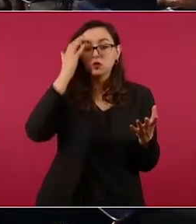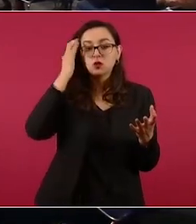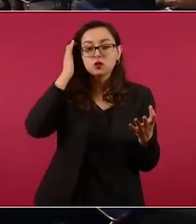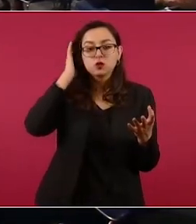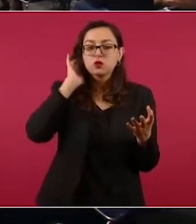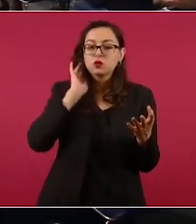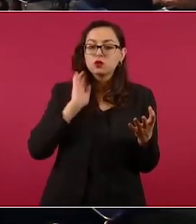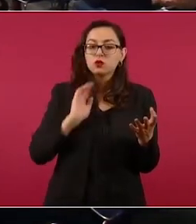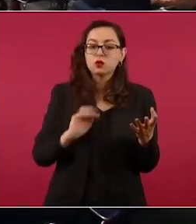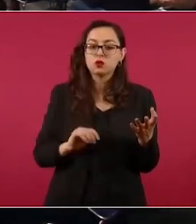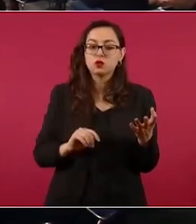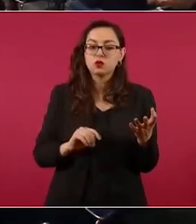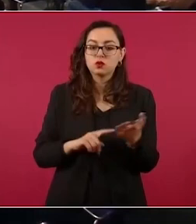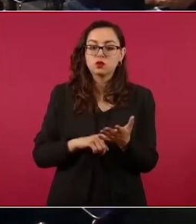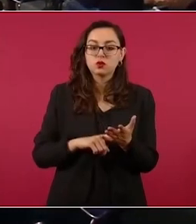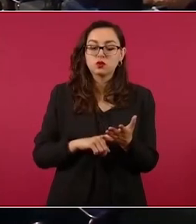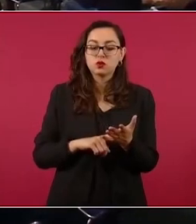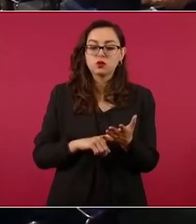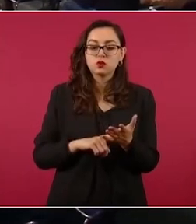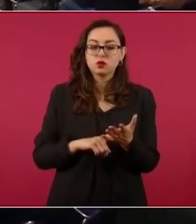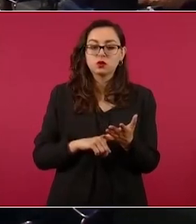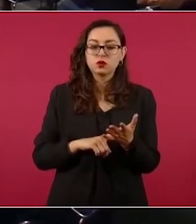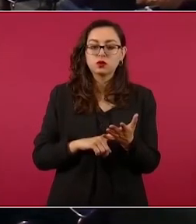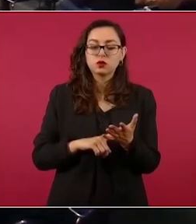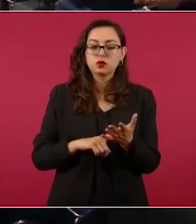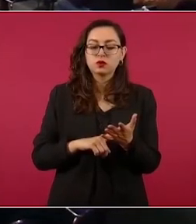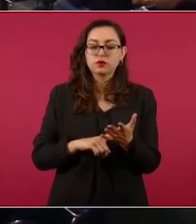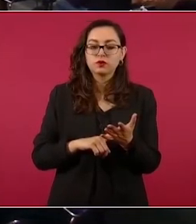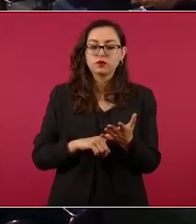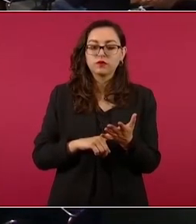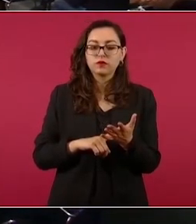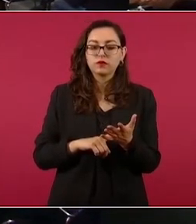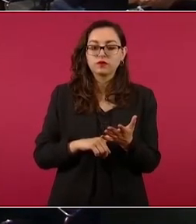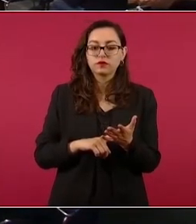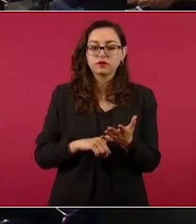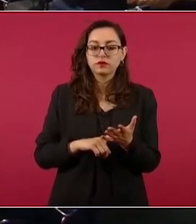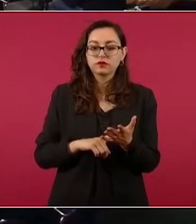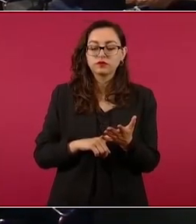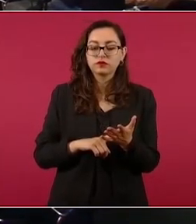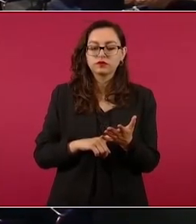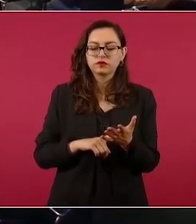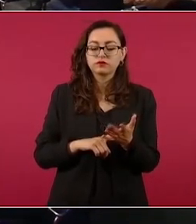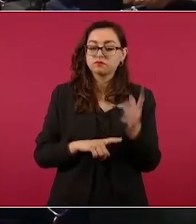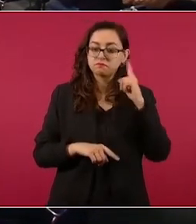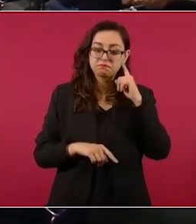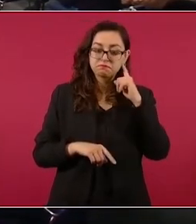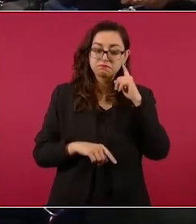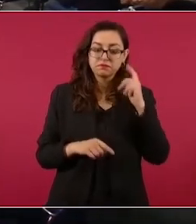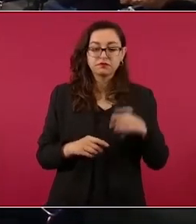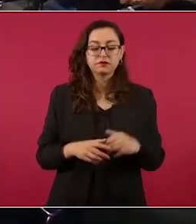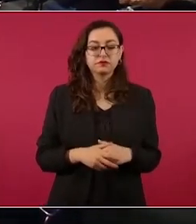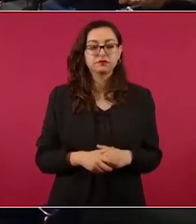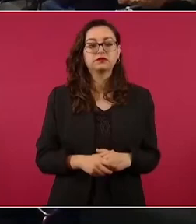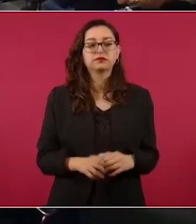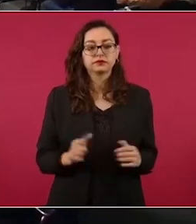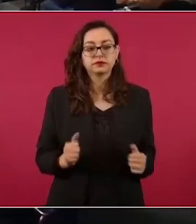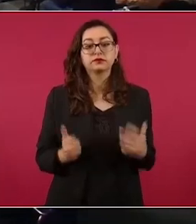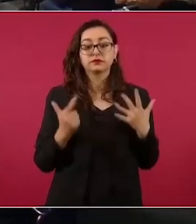De 7,000 millones de pesos, con lo de este año que nos autorizó, 3,300 millones de dólares.